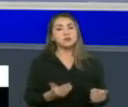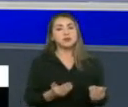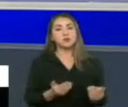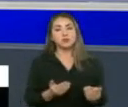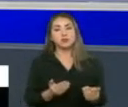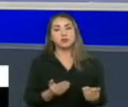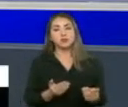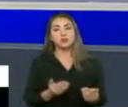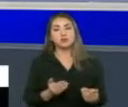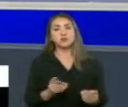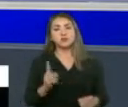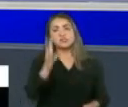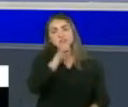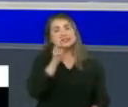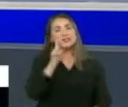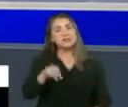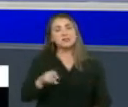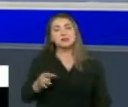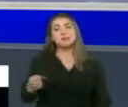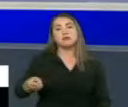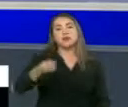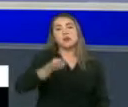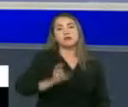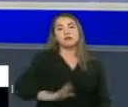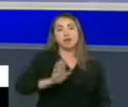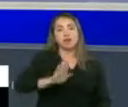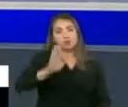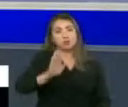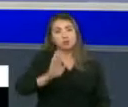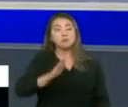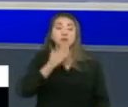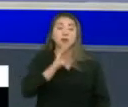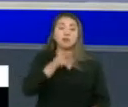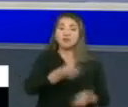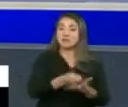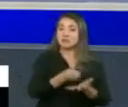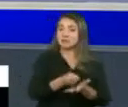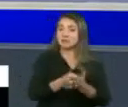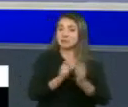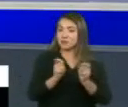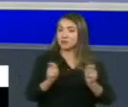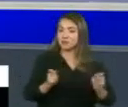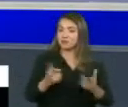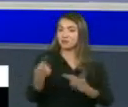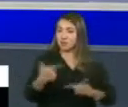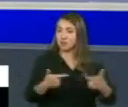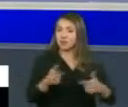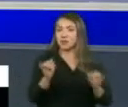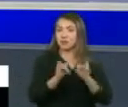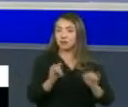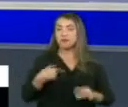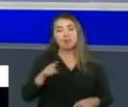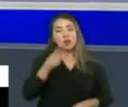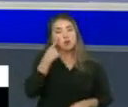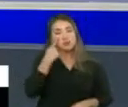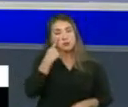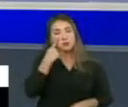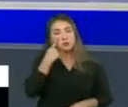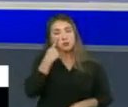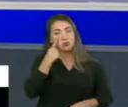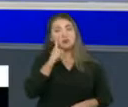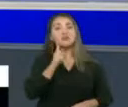llevar candidatos que tengan vinculación con el financiamiento de la campaña política, de la forma en que conocemos, tengan esto